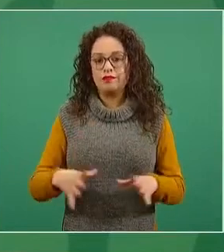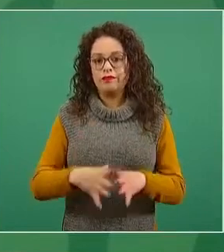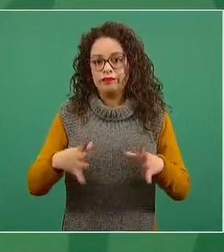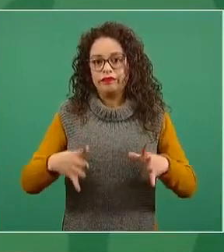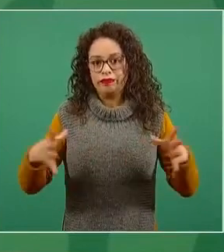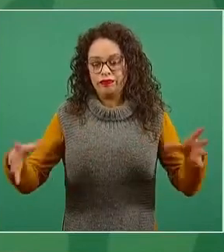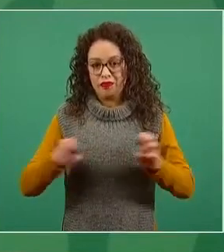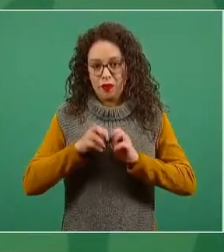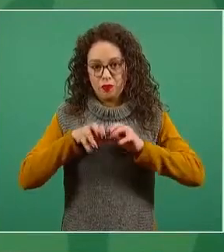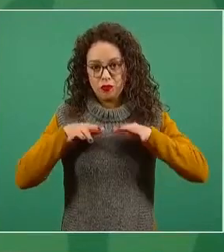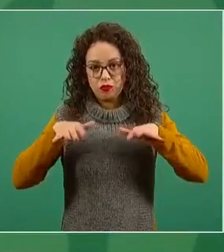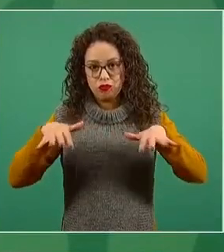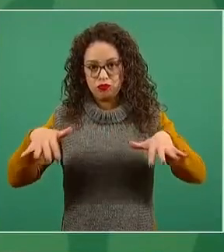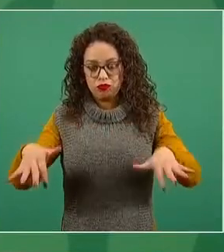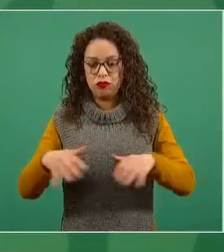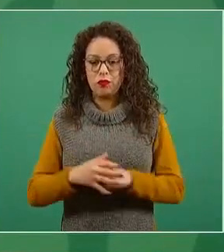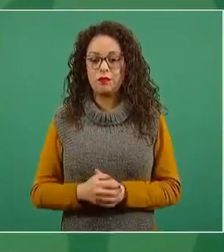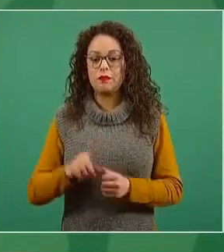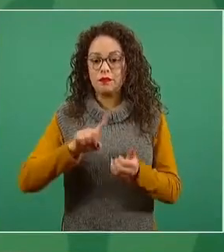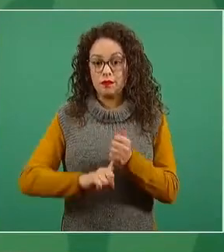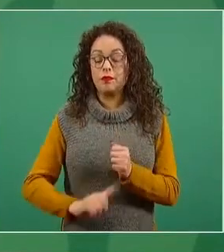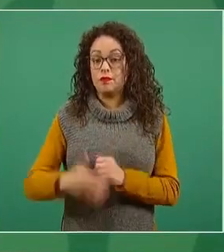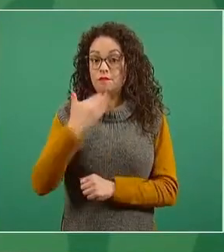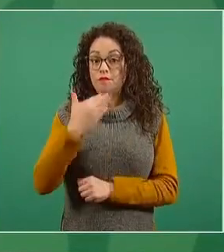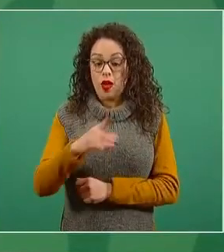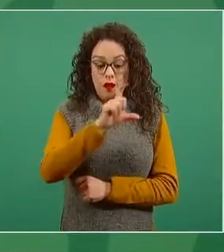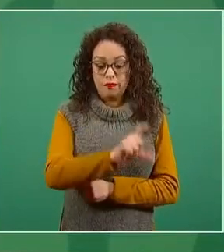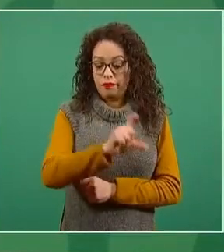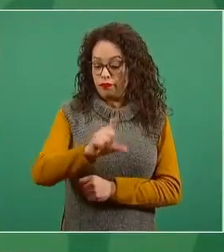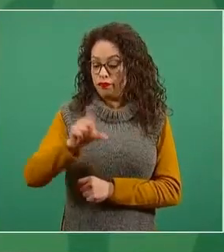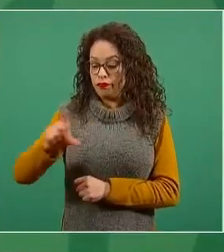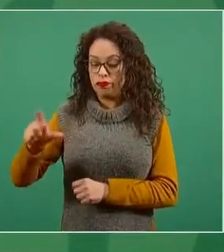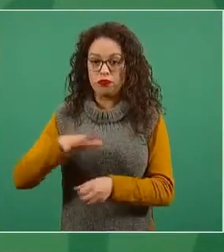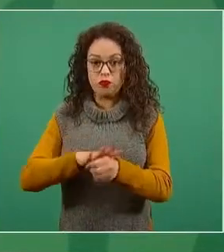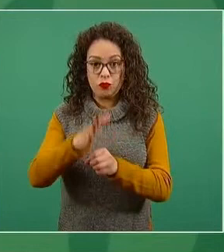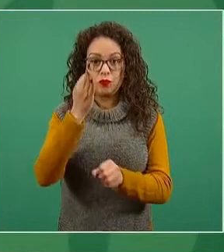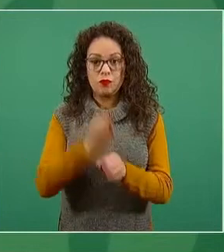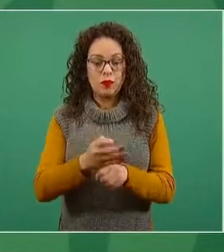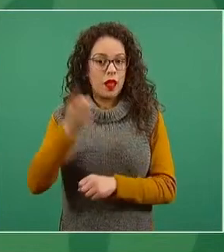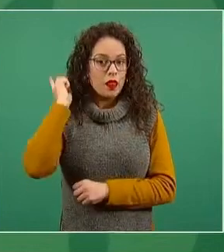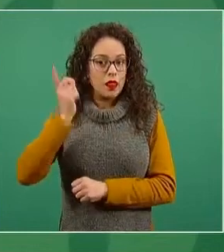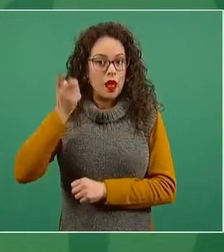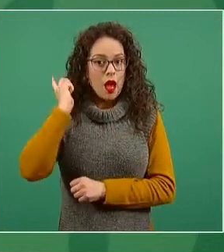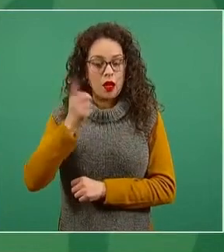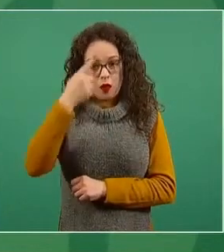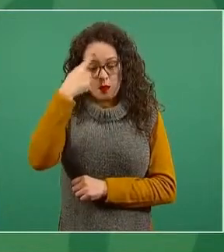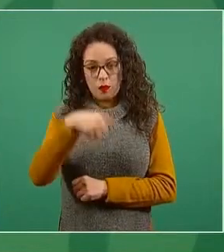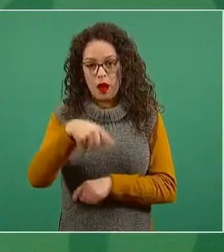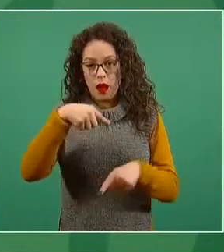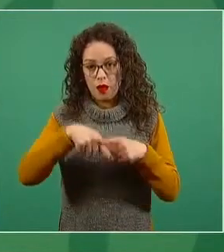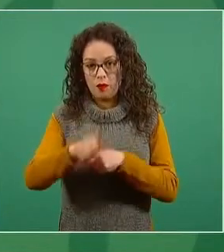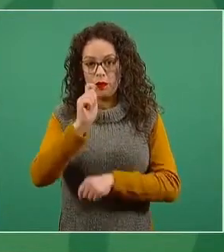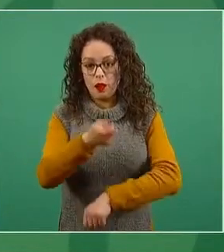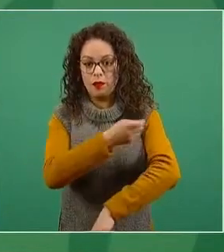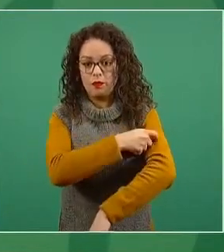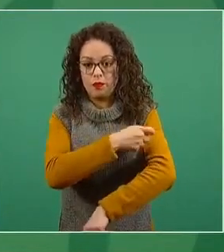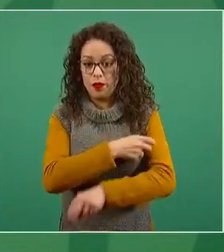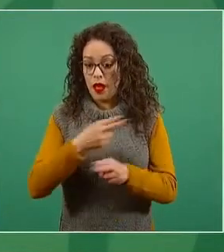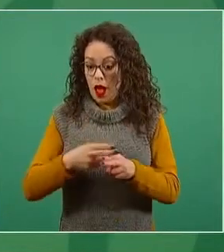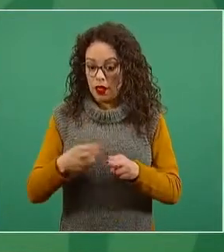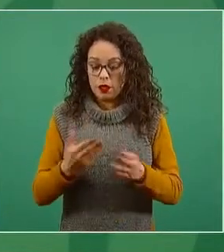una cantidad muy significativa de dosis diarias de este producto hasta